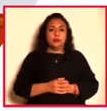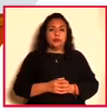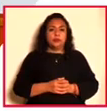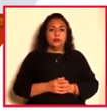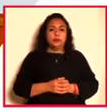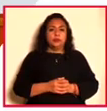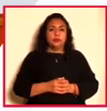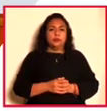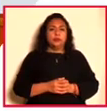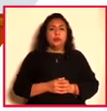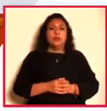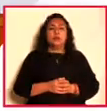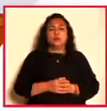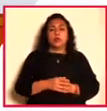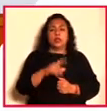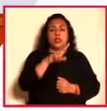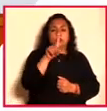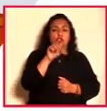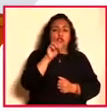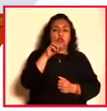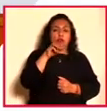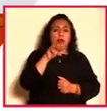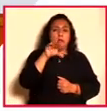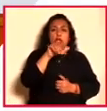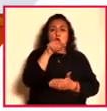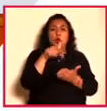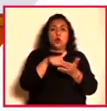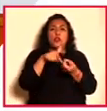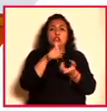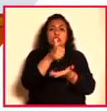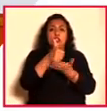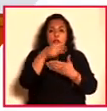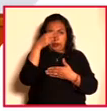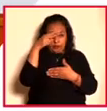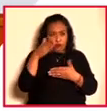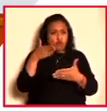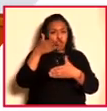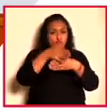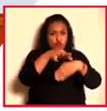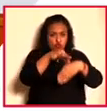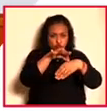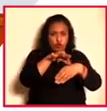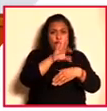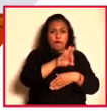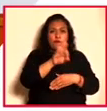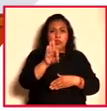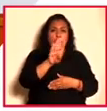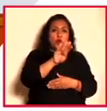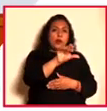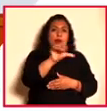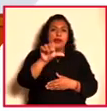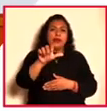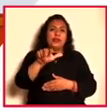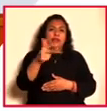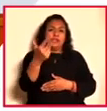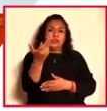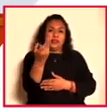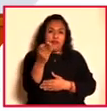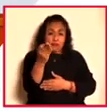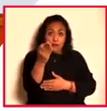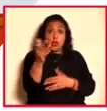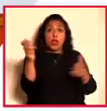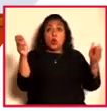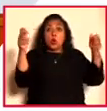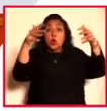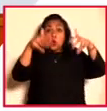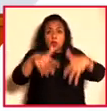...22 de Son Amaco, a realizarse en la Ciudad de México de manera presencial, entre el 9 y el 13 de febrero, el encuentro lleva a cabo